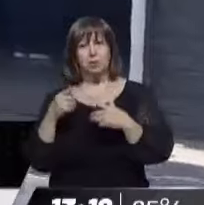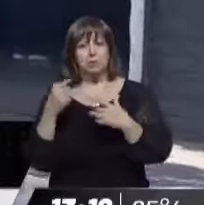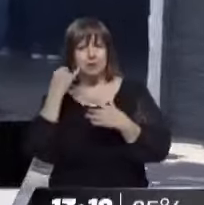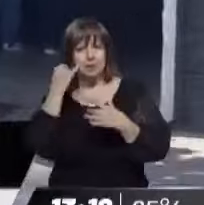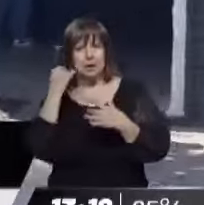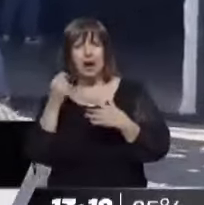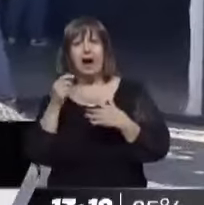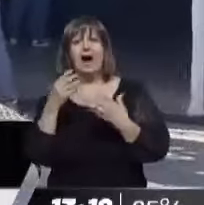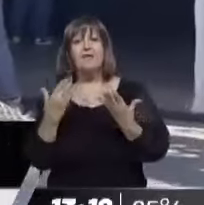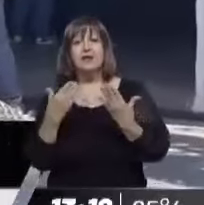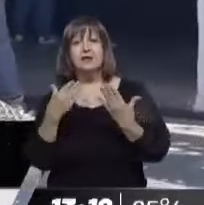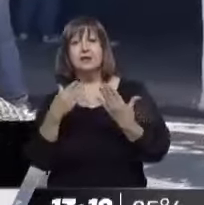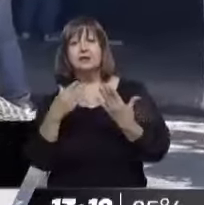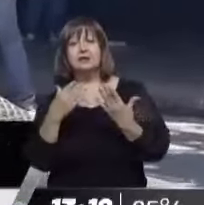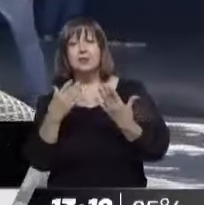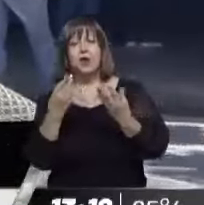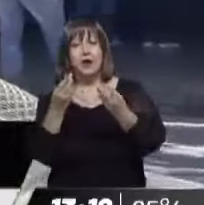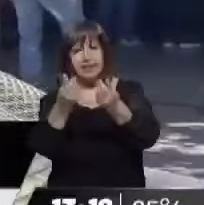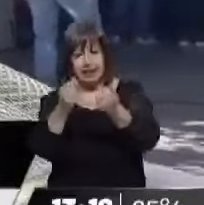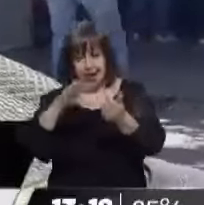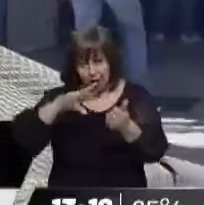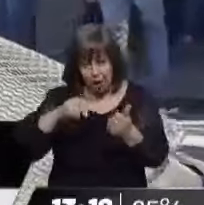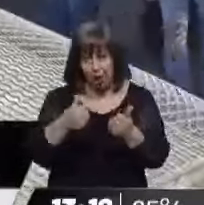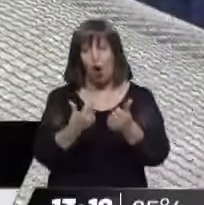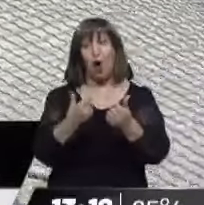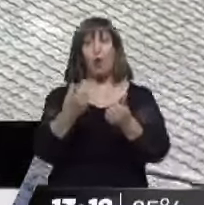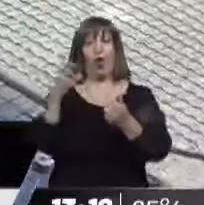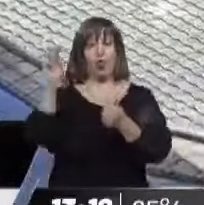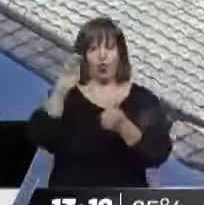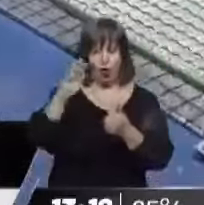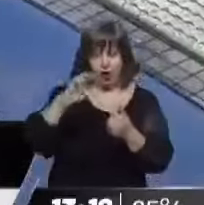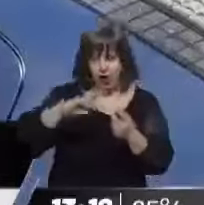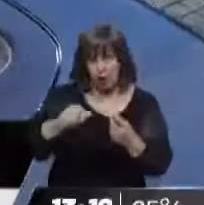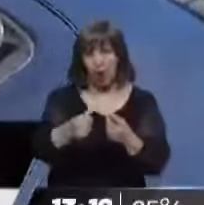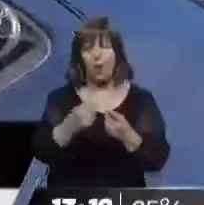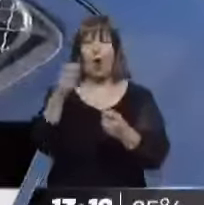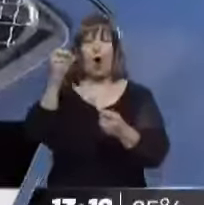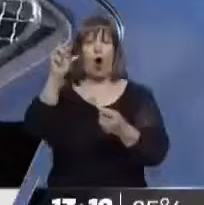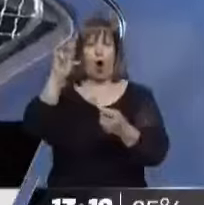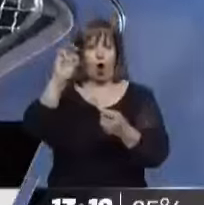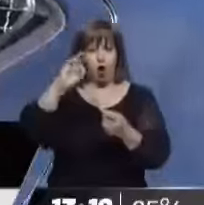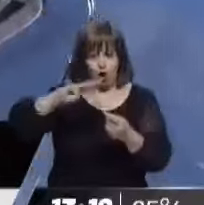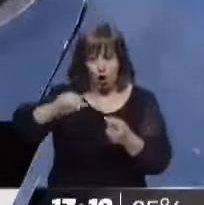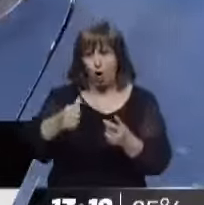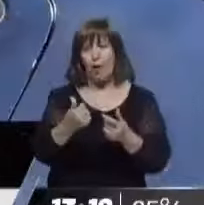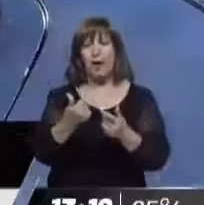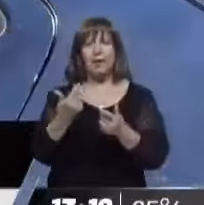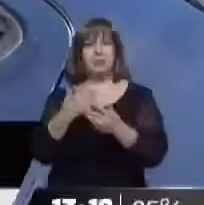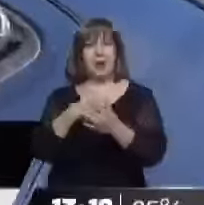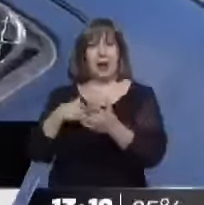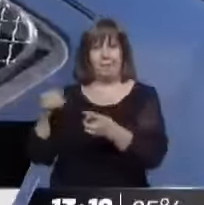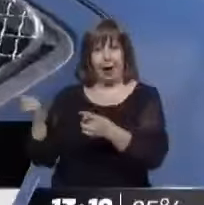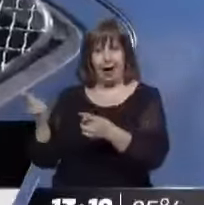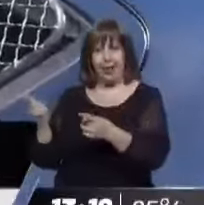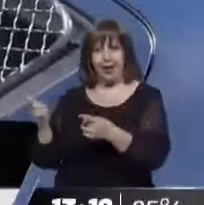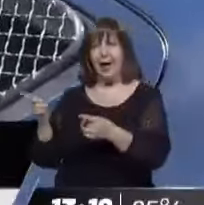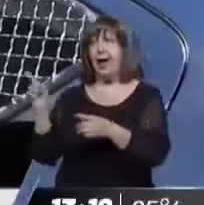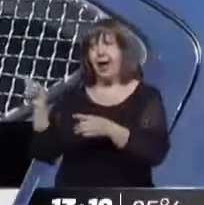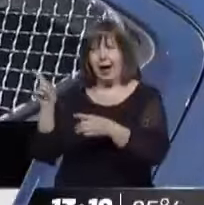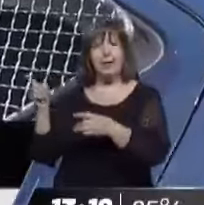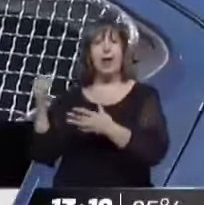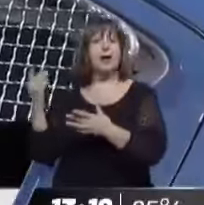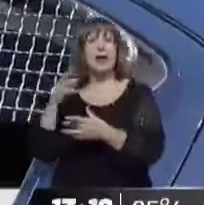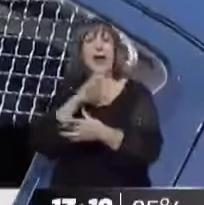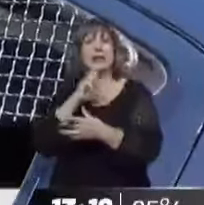cosas, entre además de dinero, pesos y dólares, habían robado oro y joyas de la madre y se había acercado para ver si reconocía